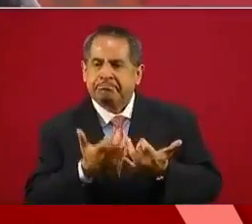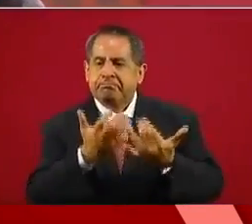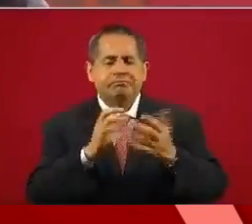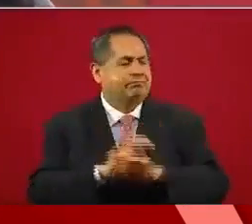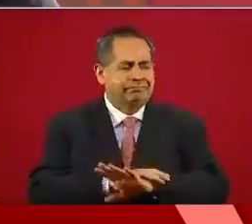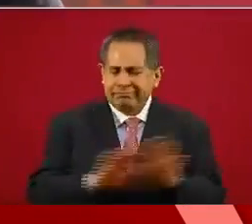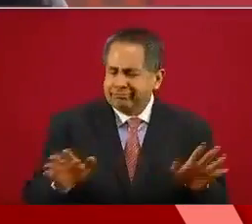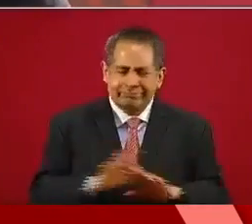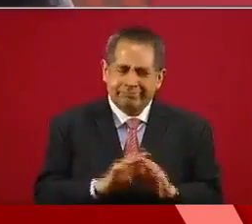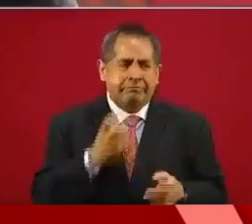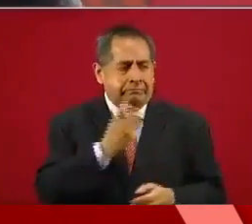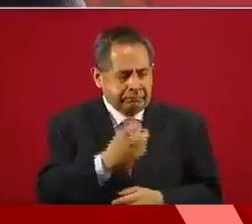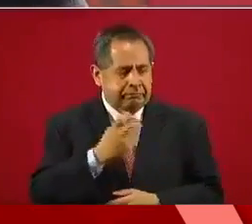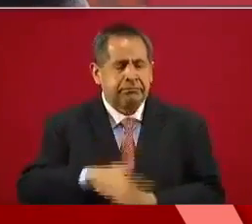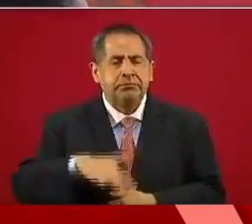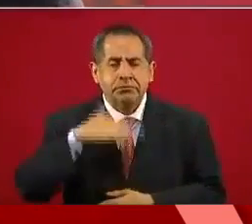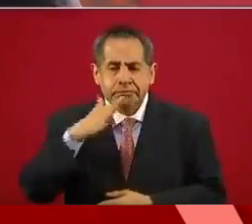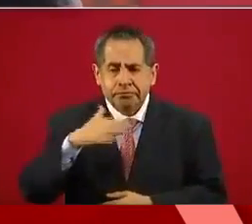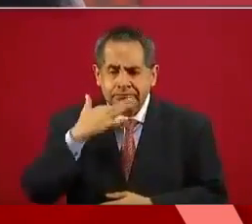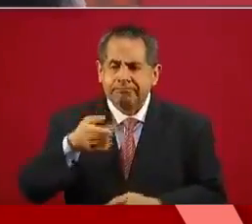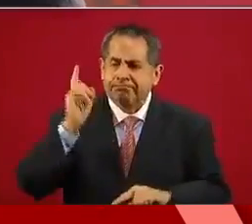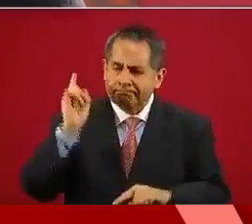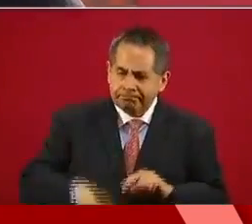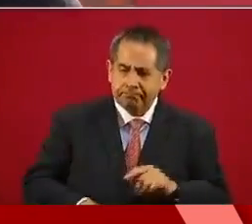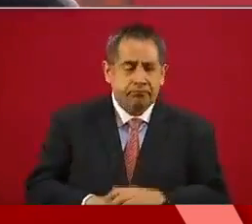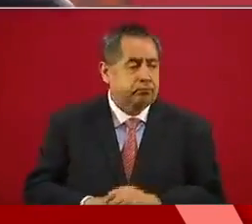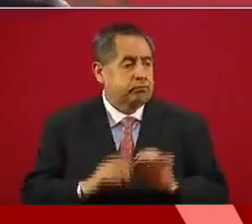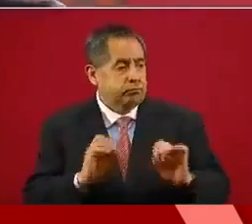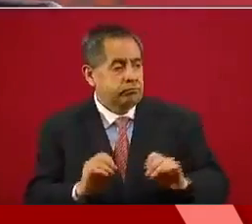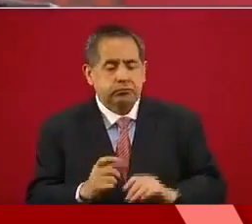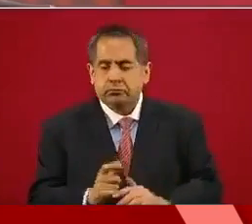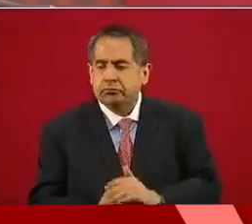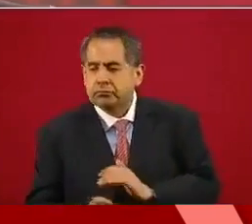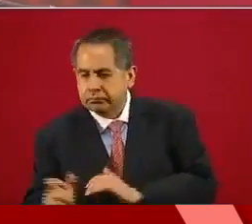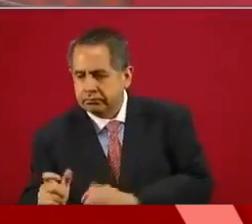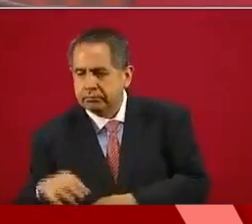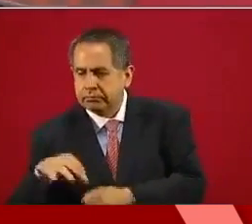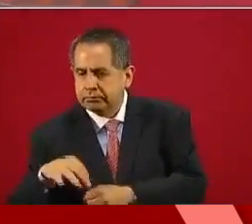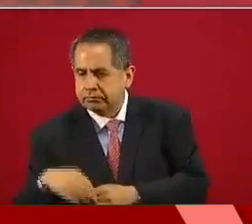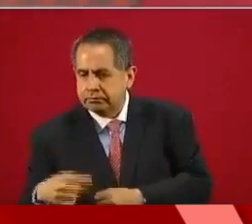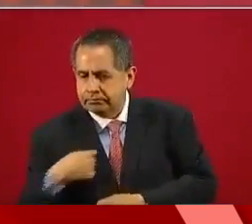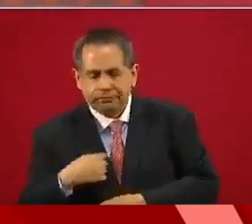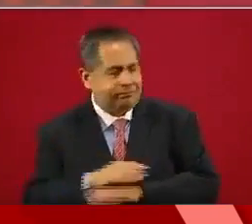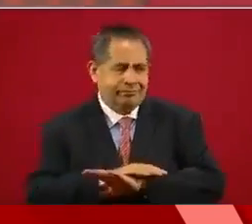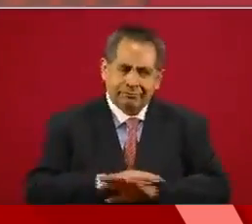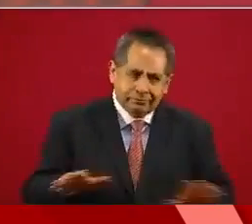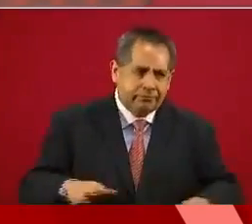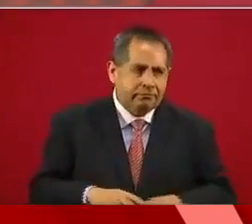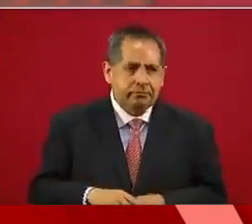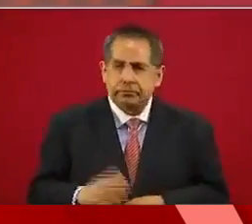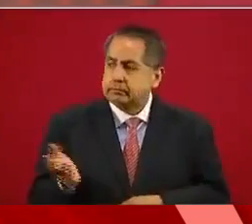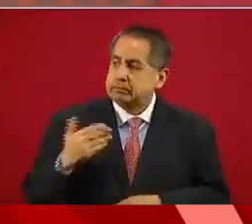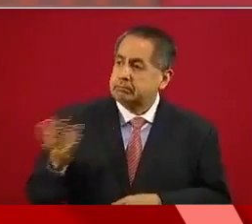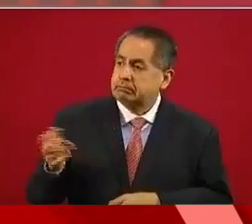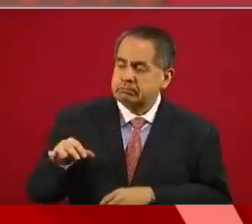y los fraudes la compra del voto el acarreo